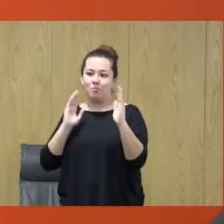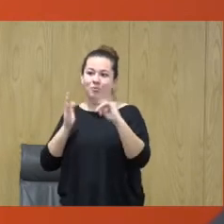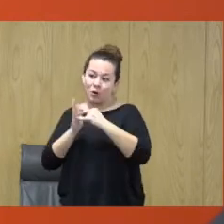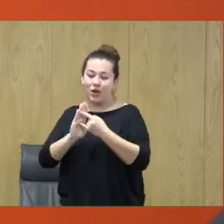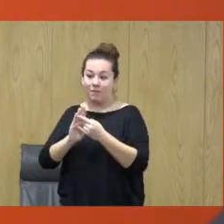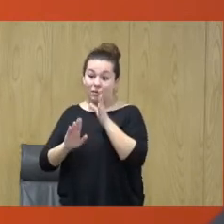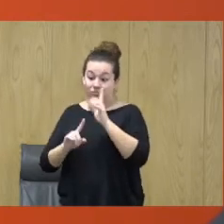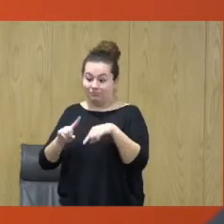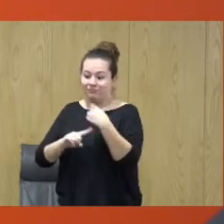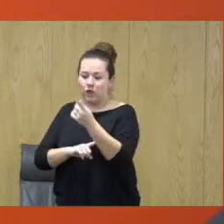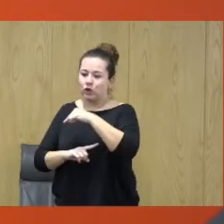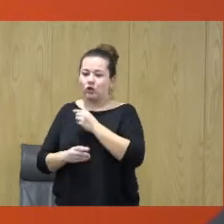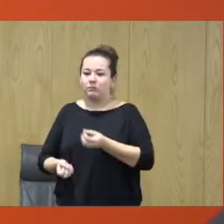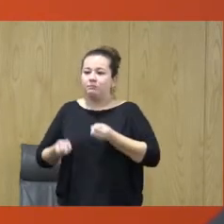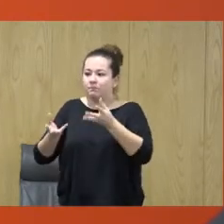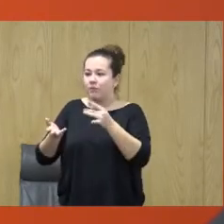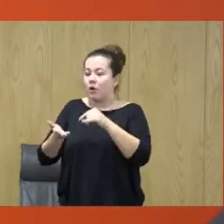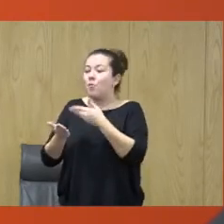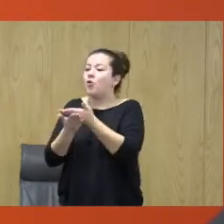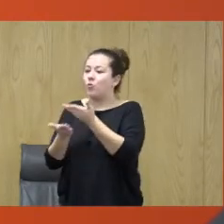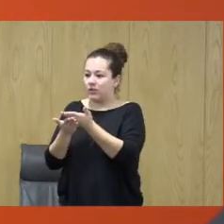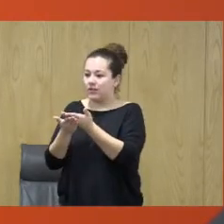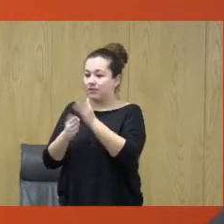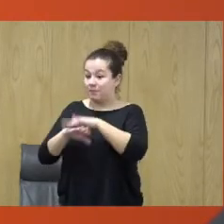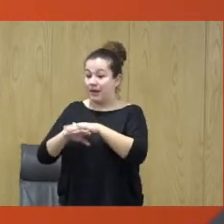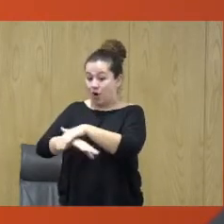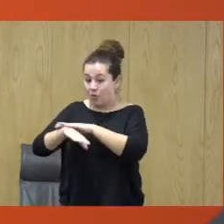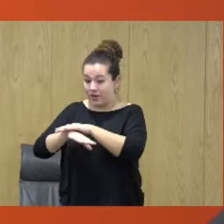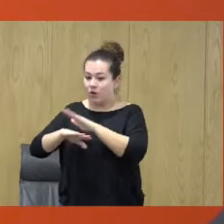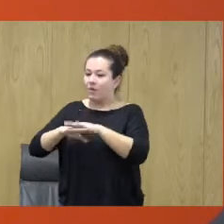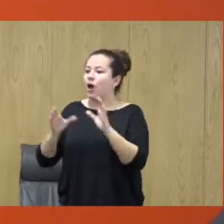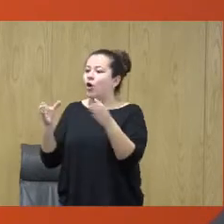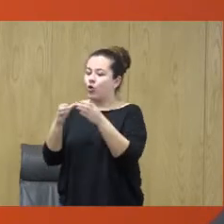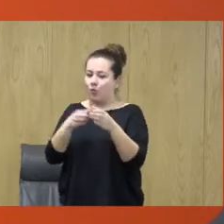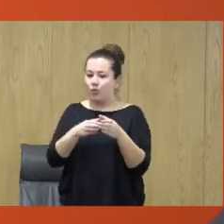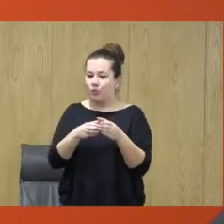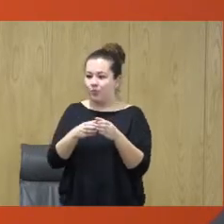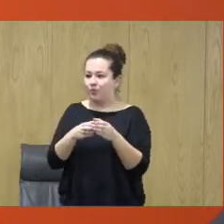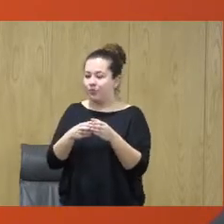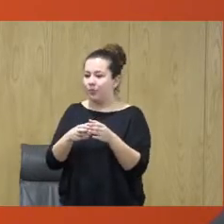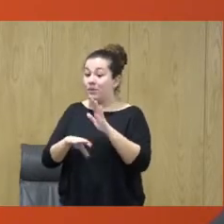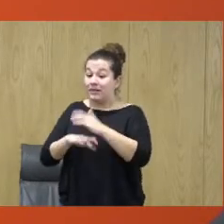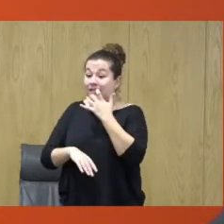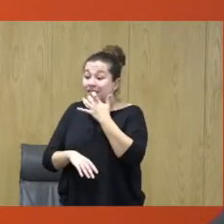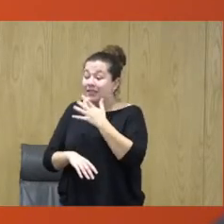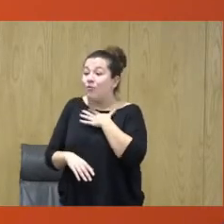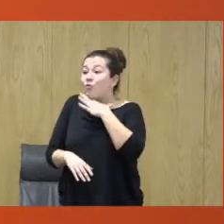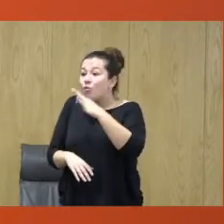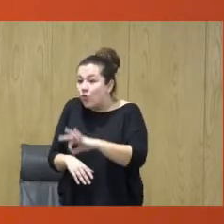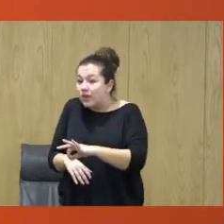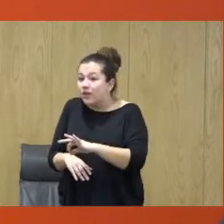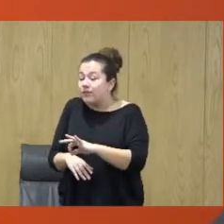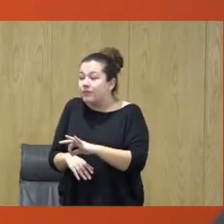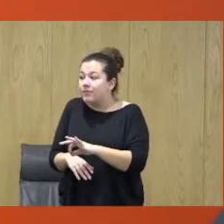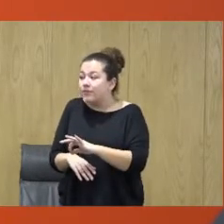plantear una propuesta ambiciosa al Gobierno, a los grupos parlamentarios, para que si puede y debiera salir